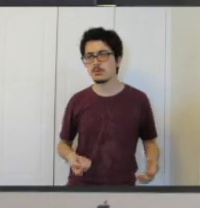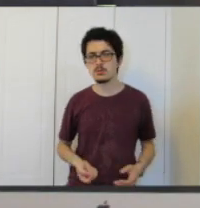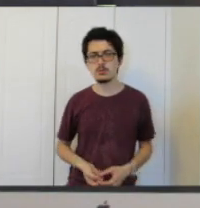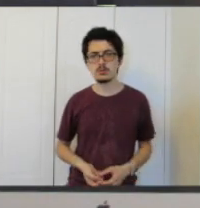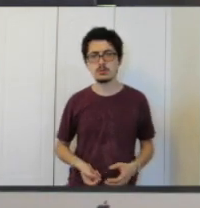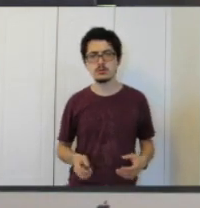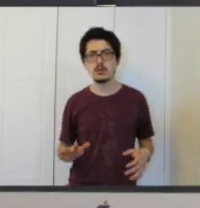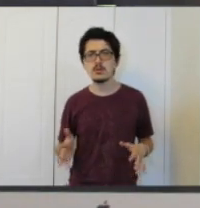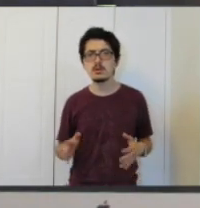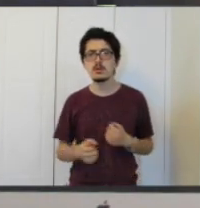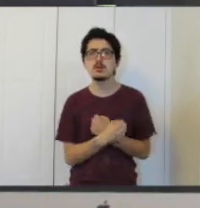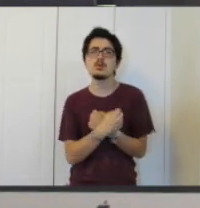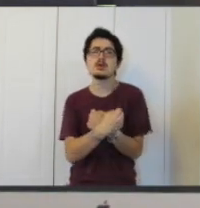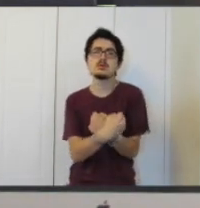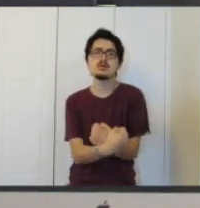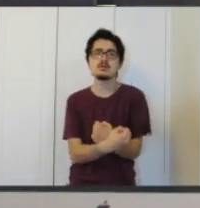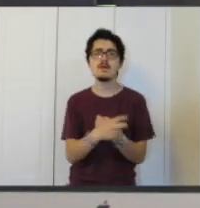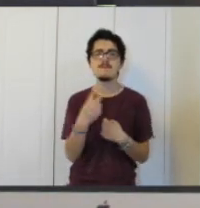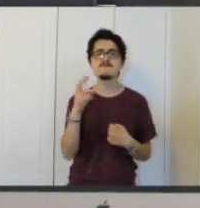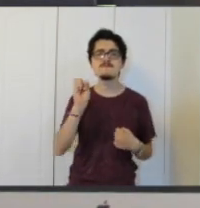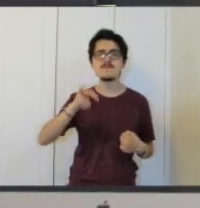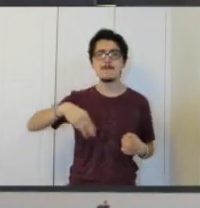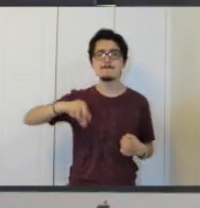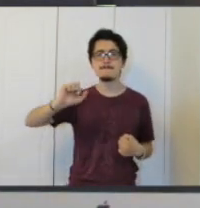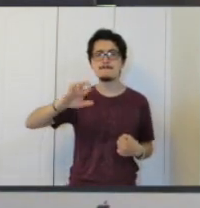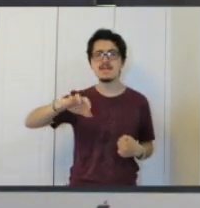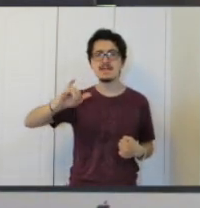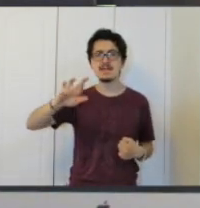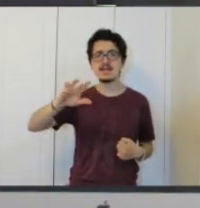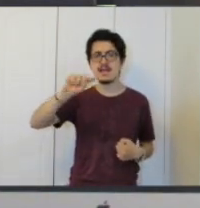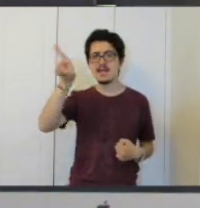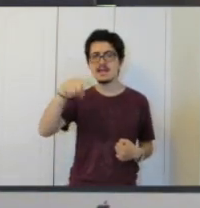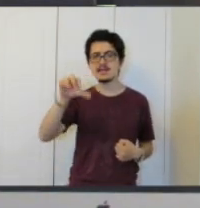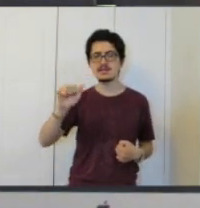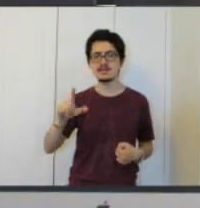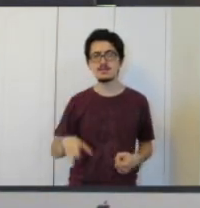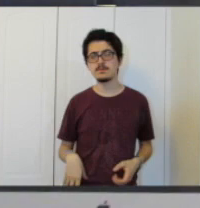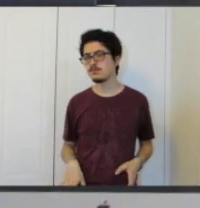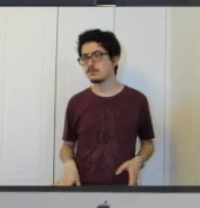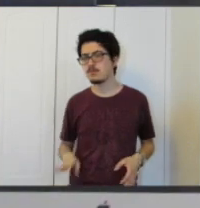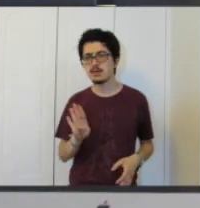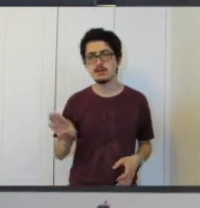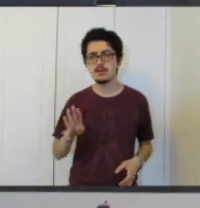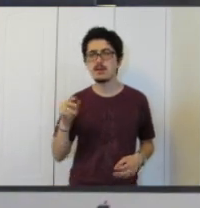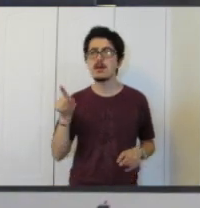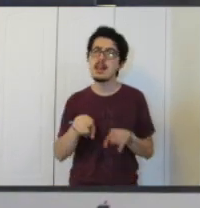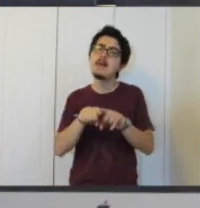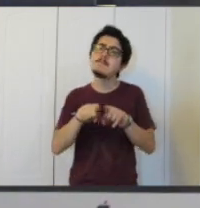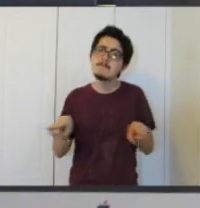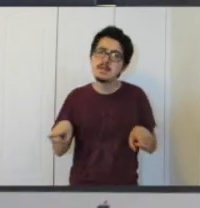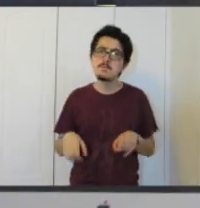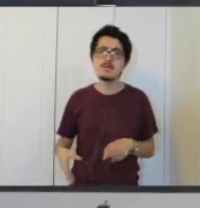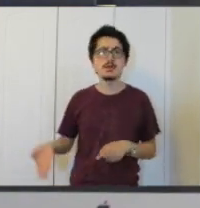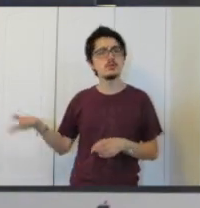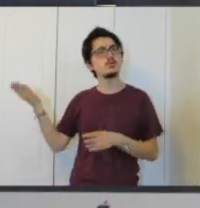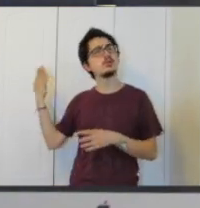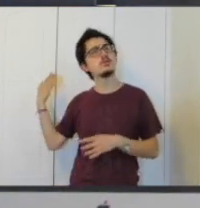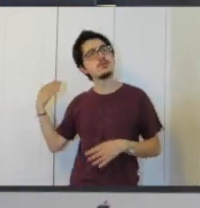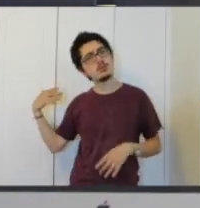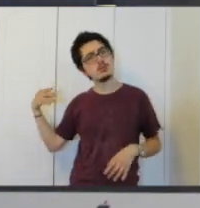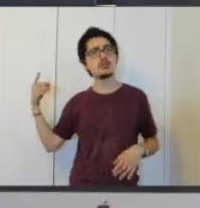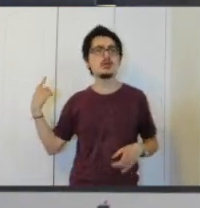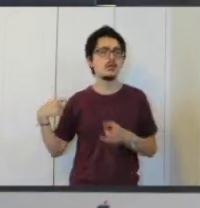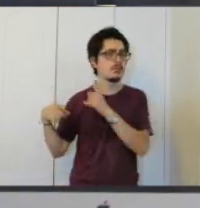historia, que obviamente uno se sienta más comprometido con la historia de Tita, que seguramente si la conocen por Como agua para chocolate, van a